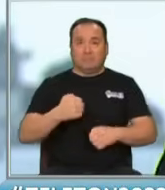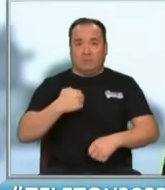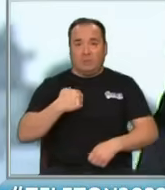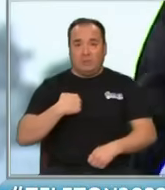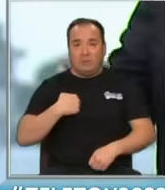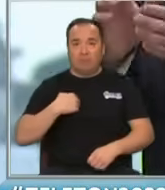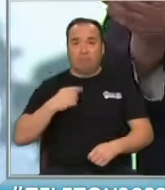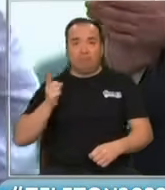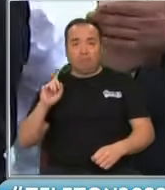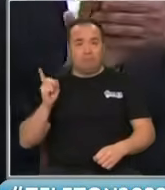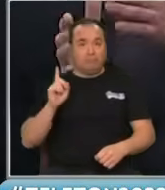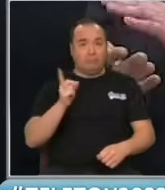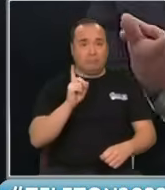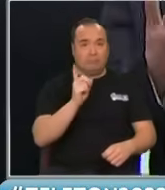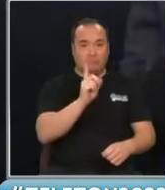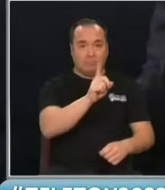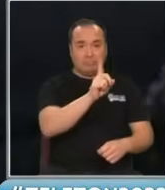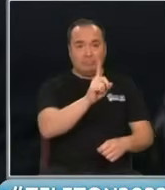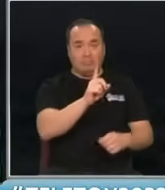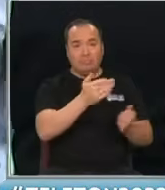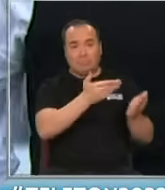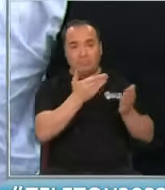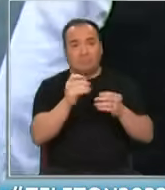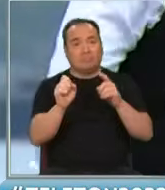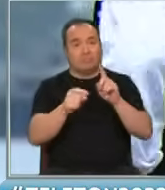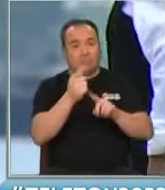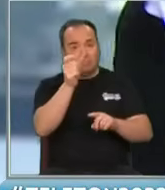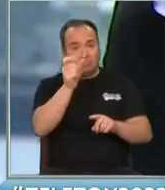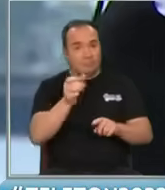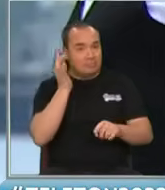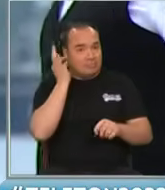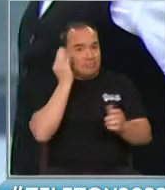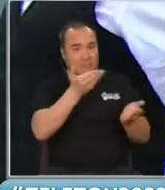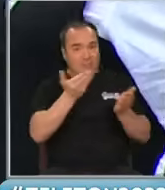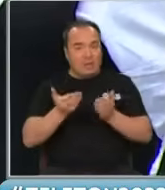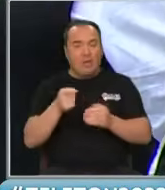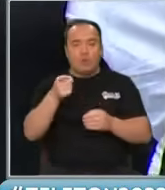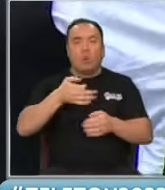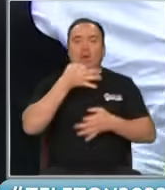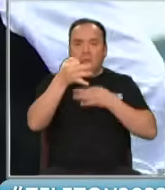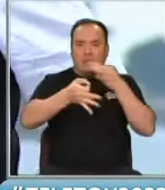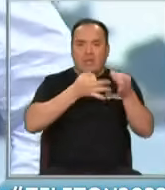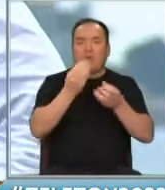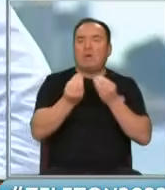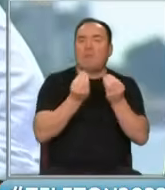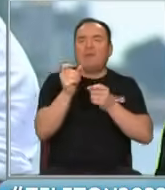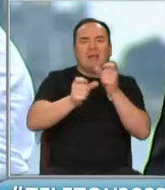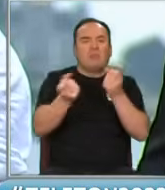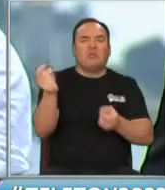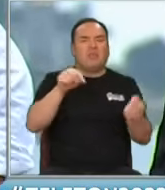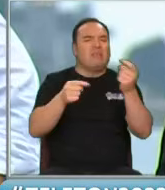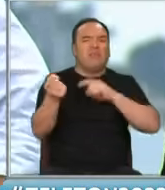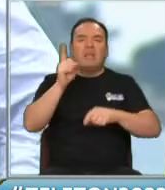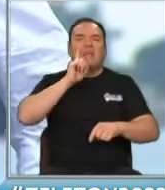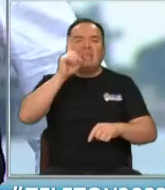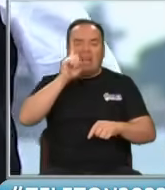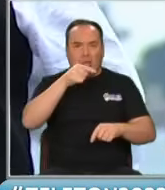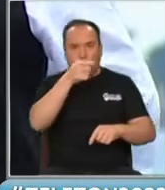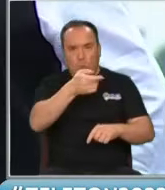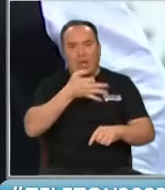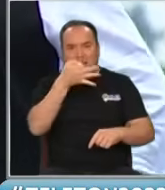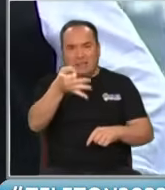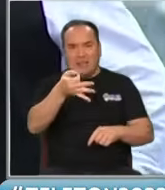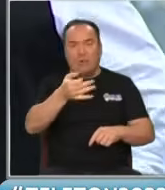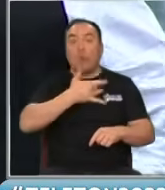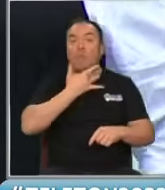traslado a la primera invitada, tú cuéntanos un poquitito de todos los invitados que tenemos aquí hoy día, porque